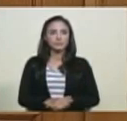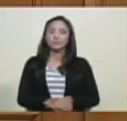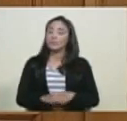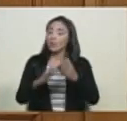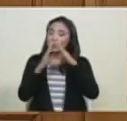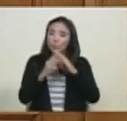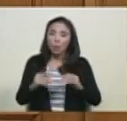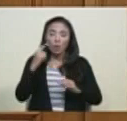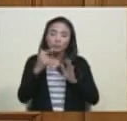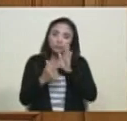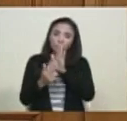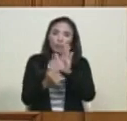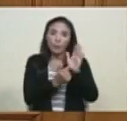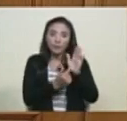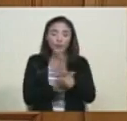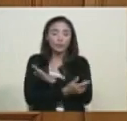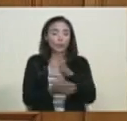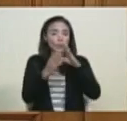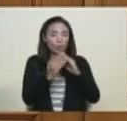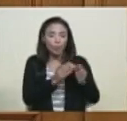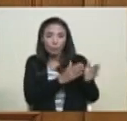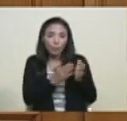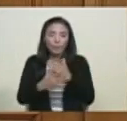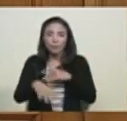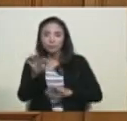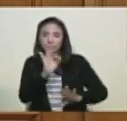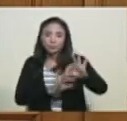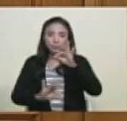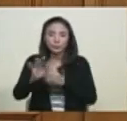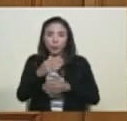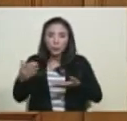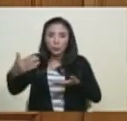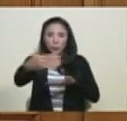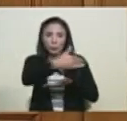Todos estos son elementos que deben ir conformando una conciencia.